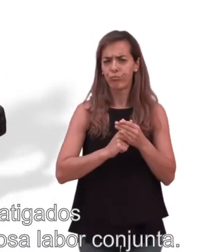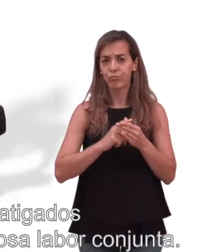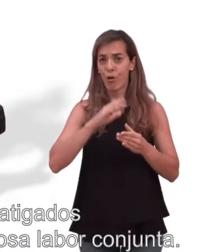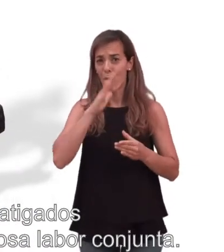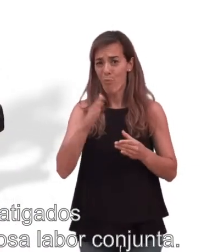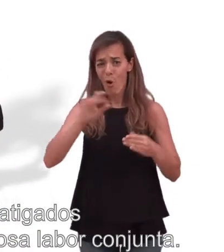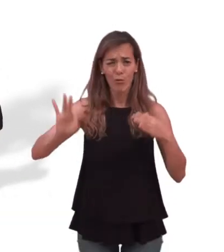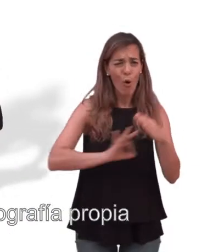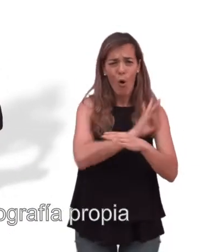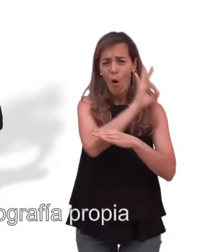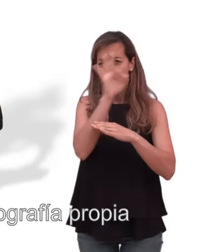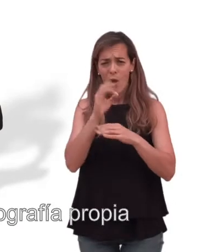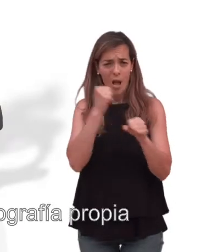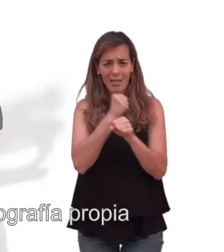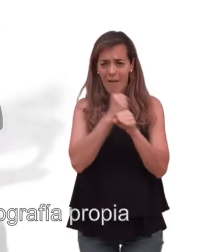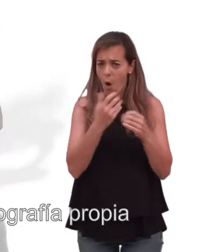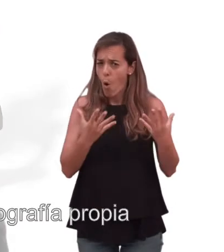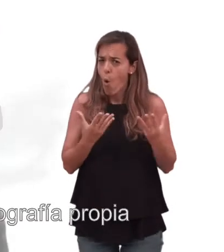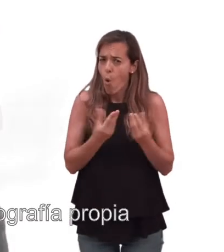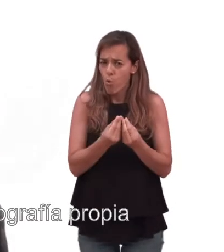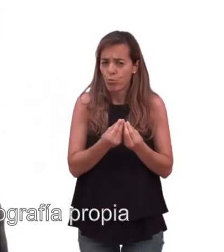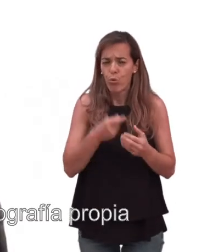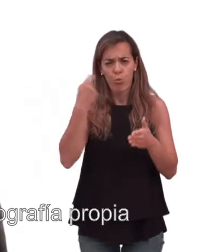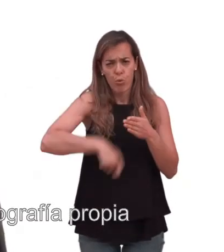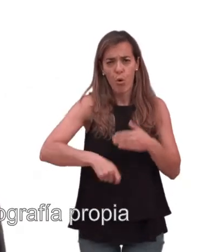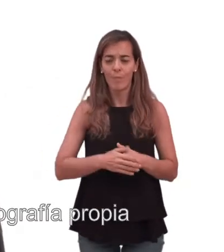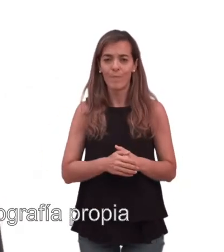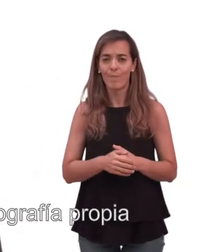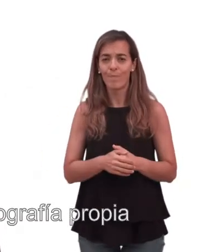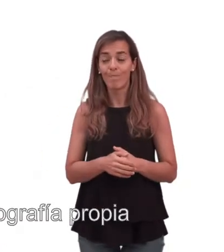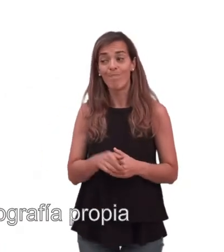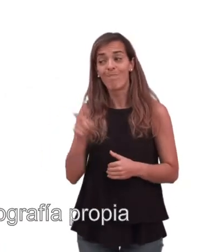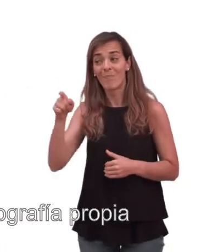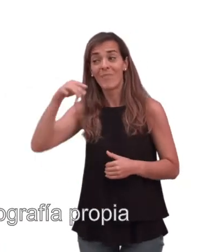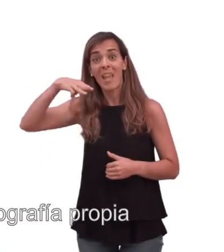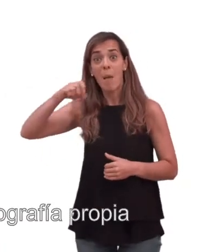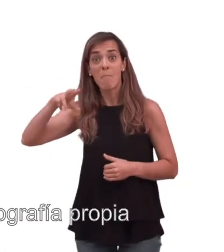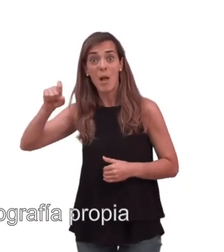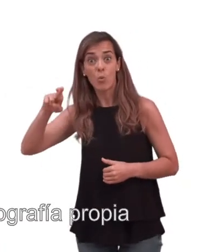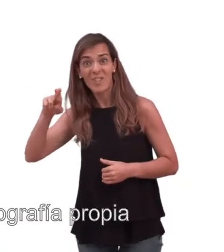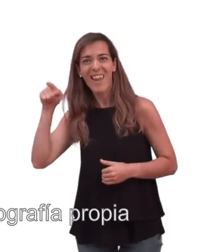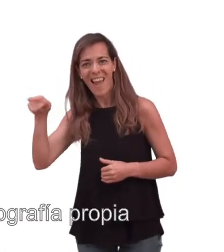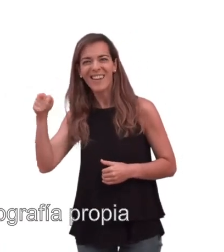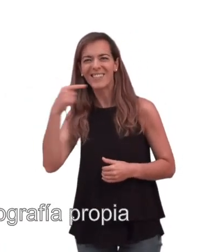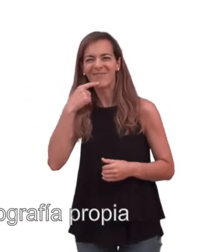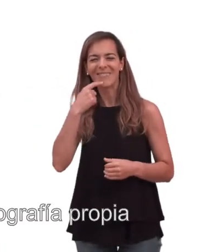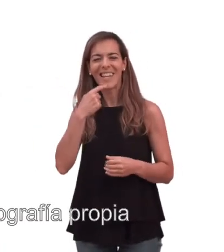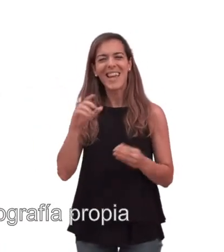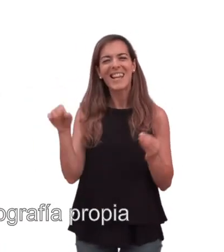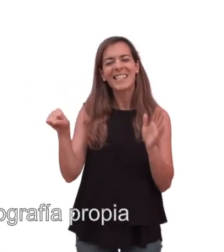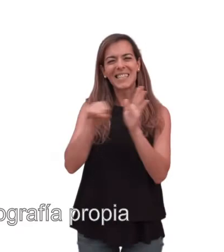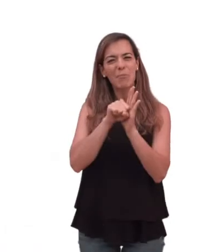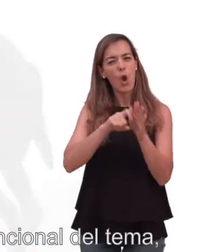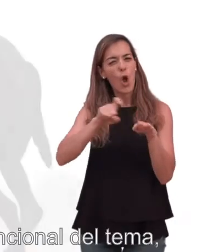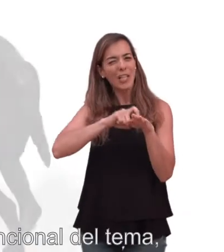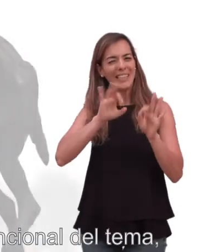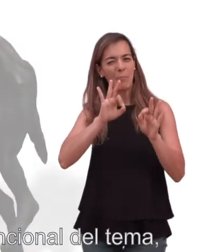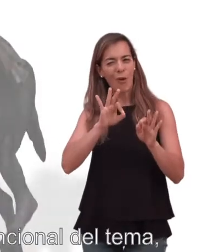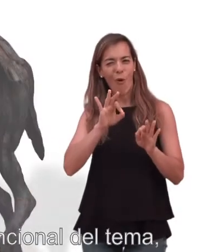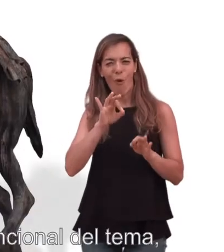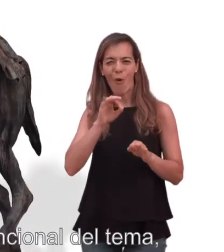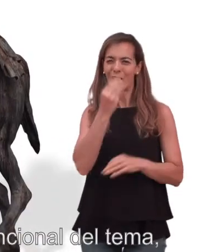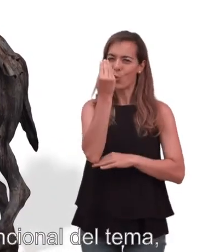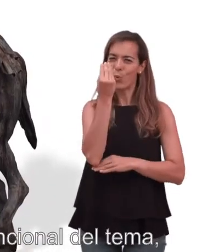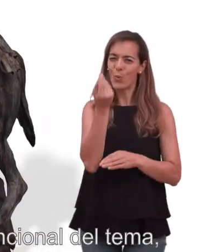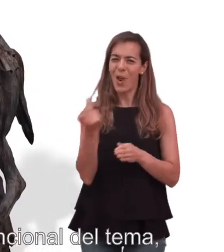conjunta. Meunier renueva con esta obra la iconografía propia de la escultura ecuestre. En contraste